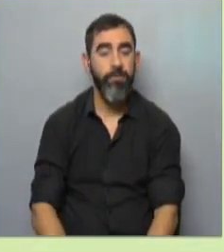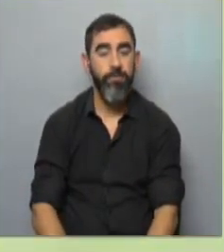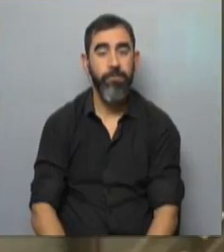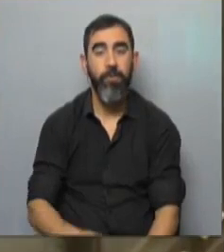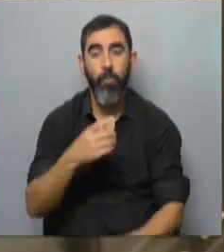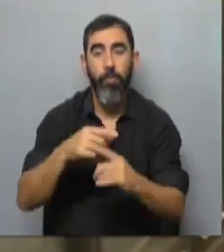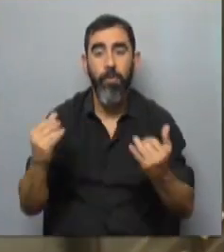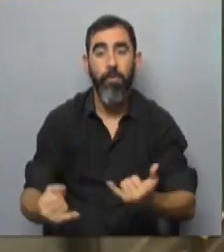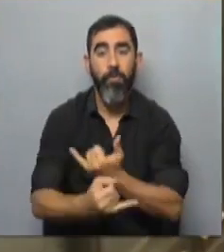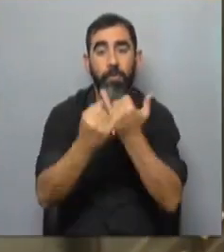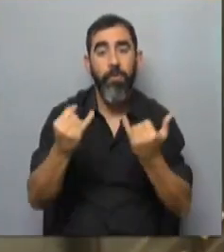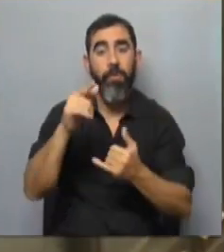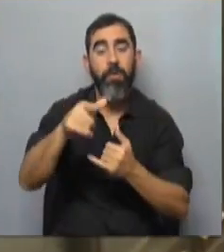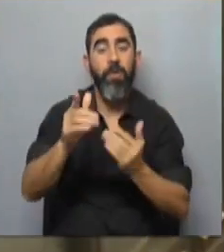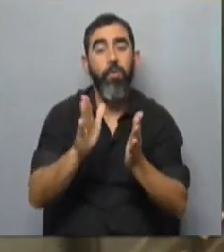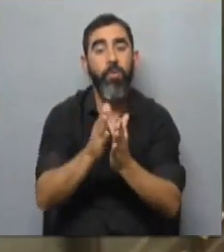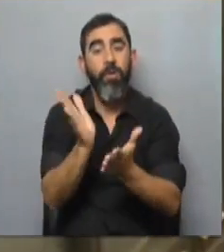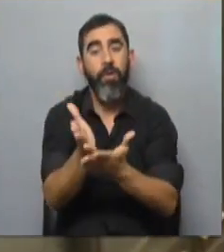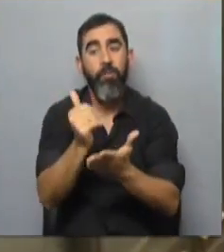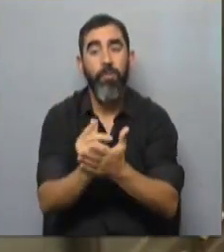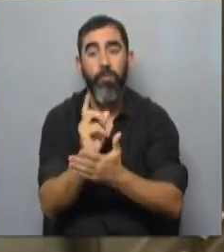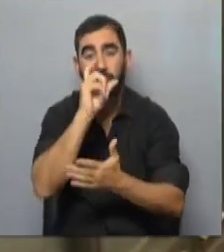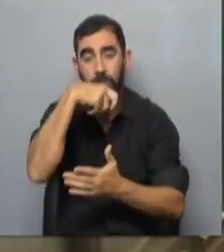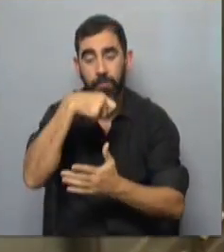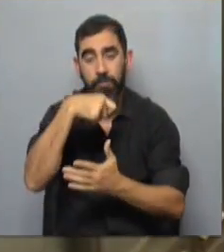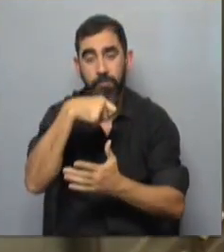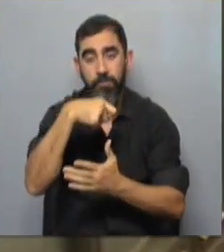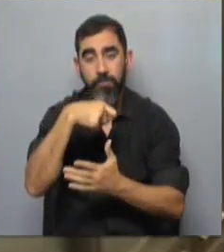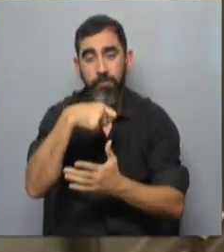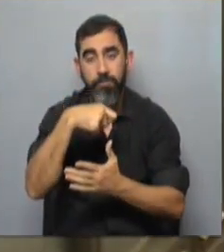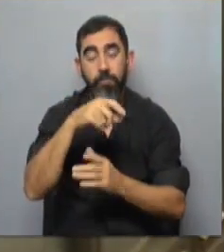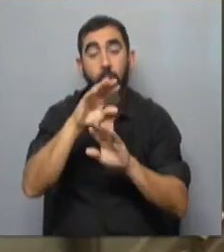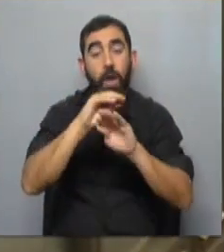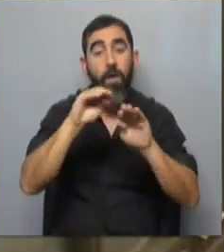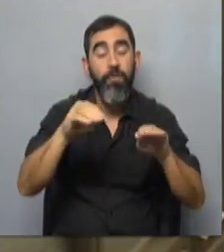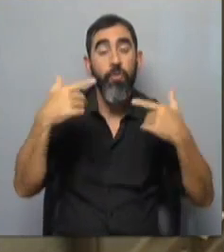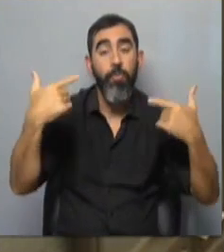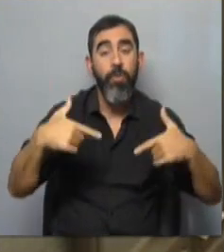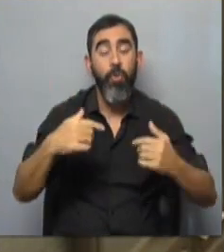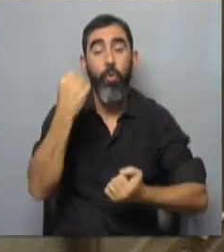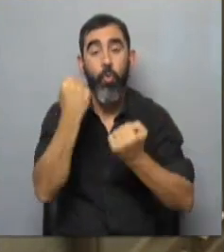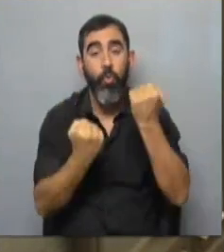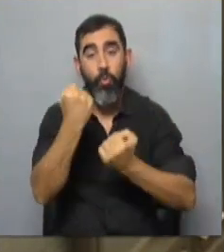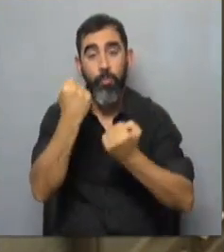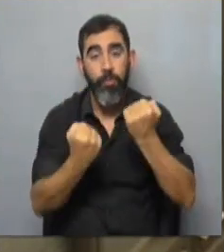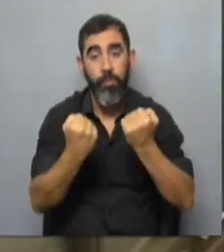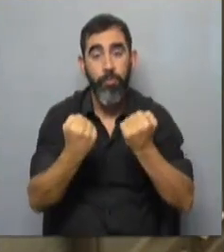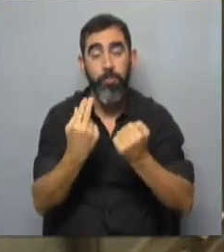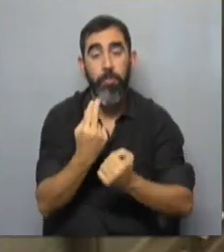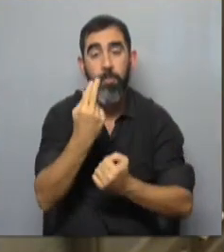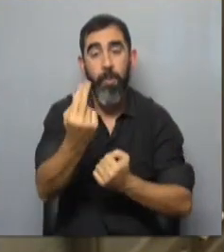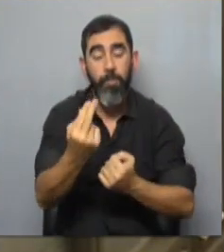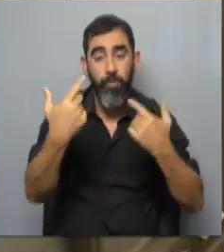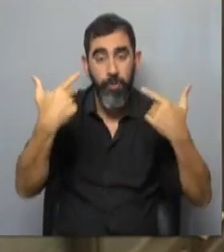Buen mediodía, Rosina. Estamos en la Junta Departamental de Montevideo porque, bueno, tras el anuncio del Ministerio de Economía de la habilitación